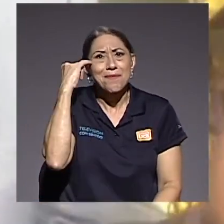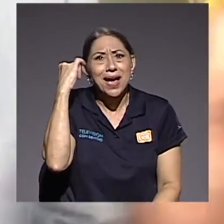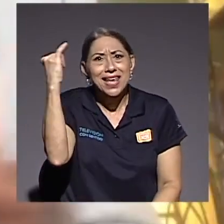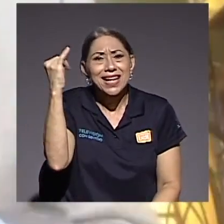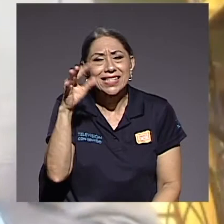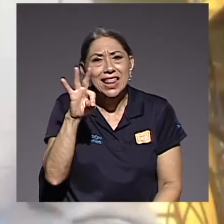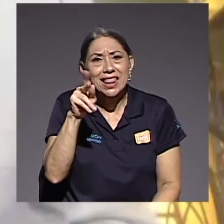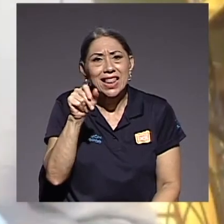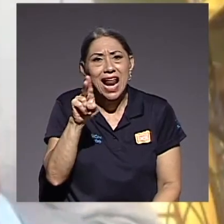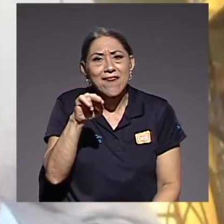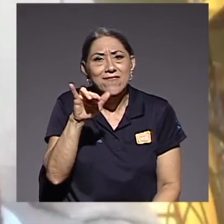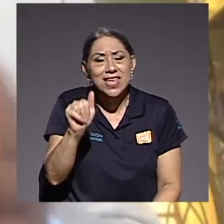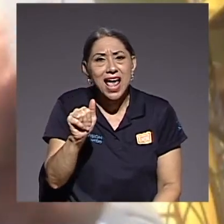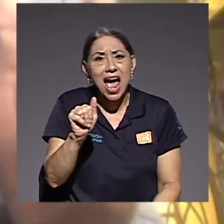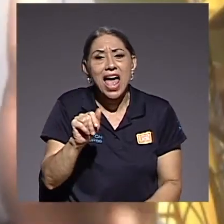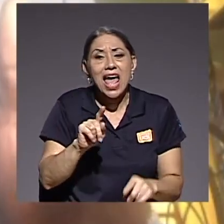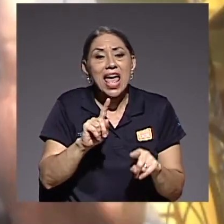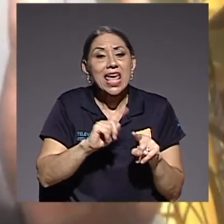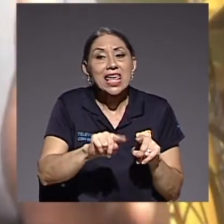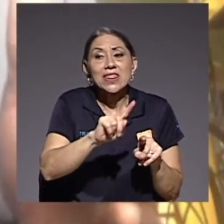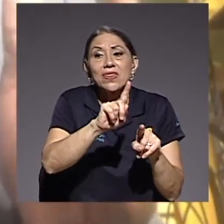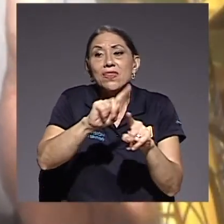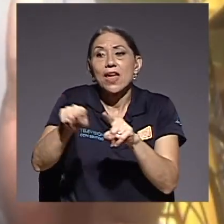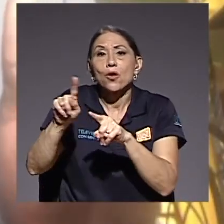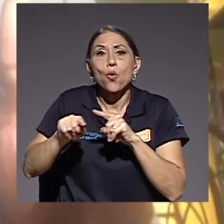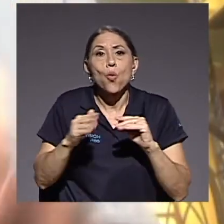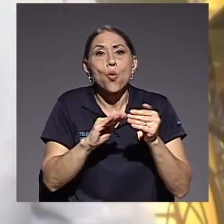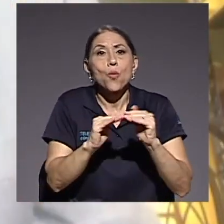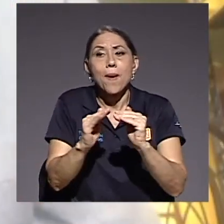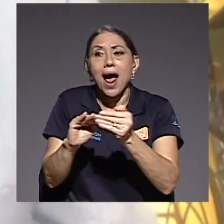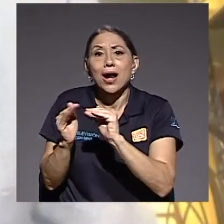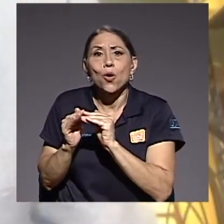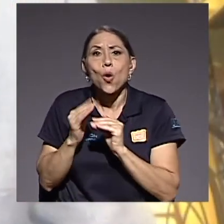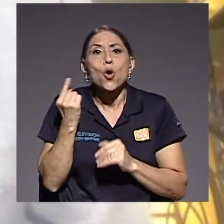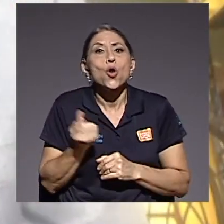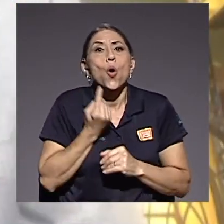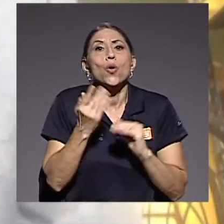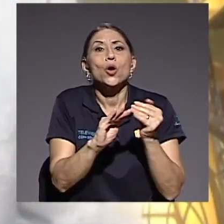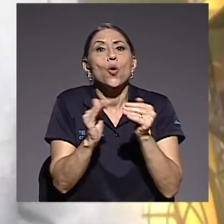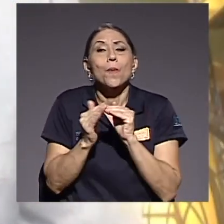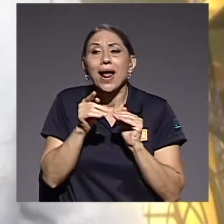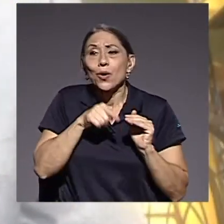interurbano. Lo único urbano de los 84 kilómetros son